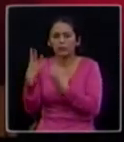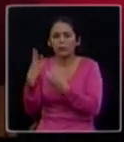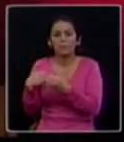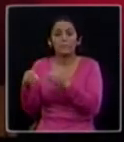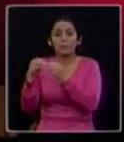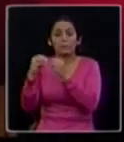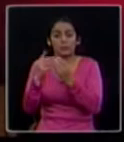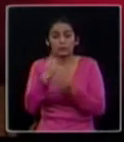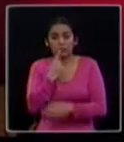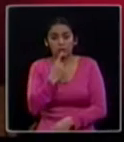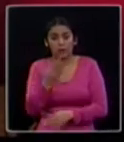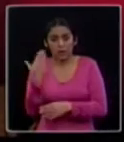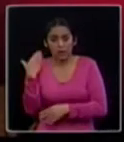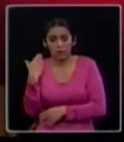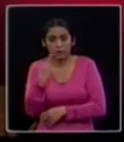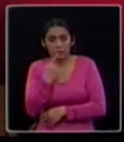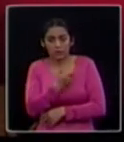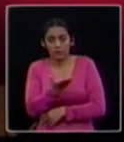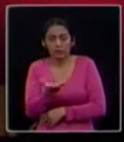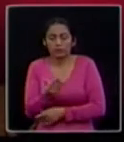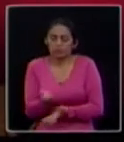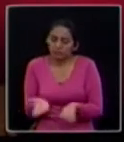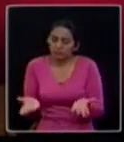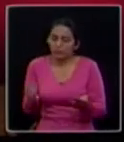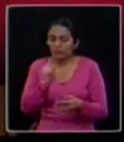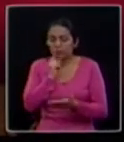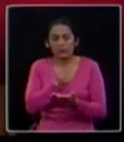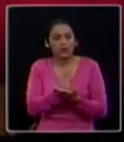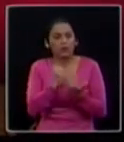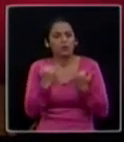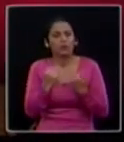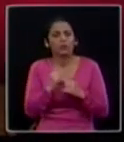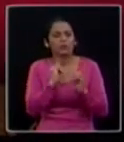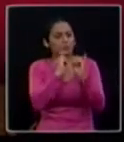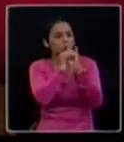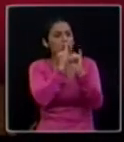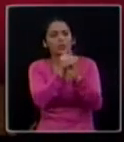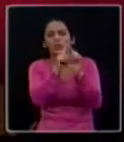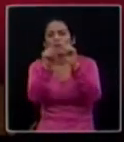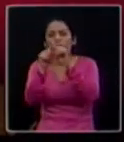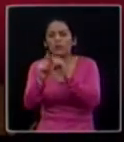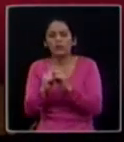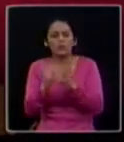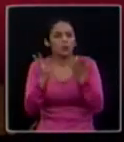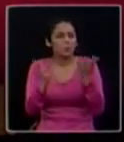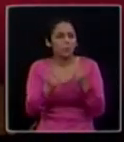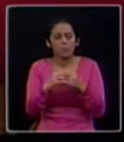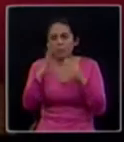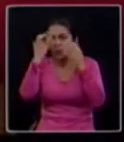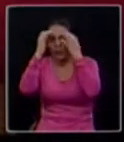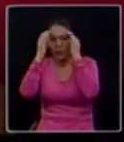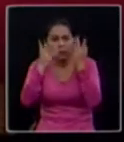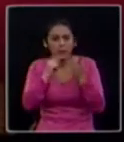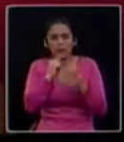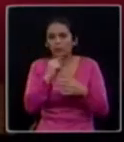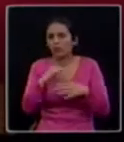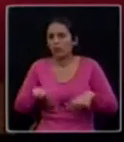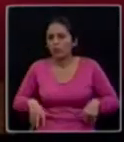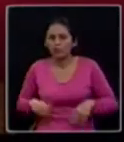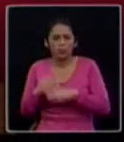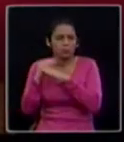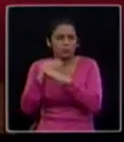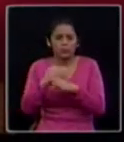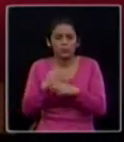información. Estamos preocupados, como todas las instituciones, en que realmente luchemos contra la corrupción. Uh-huh. Pero adicionalmente